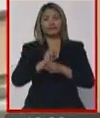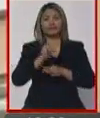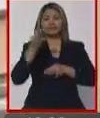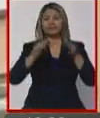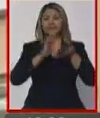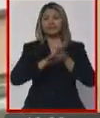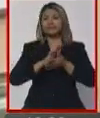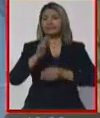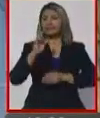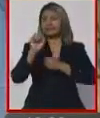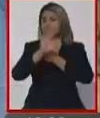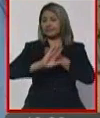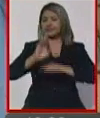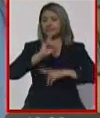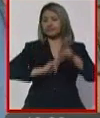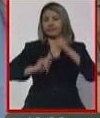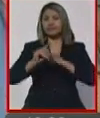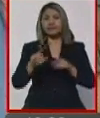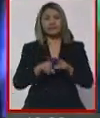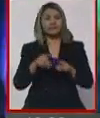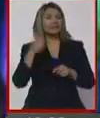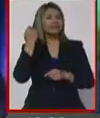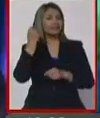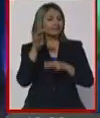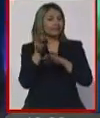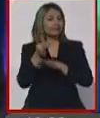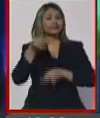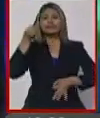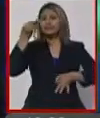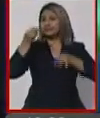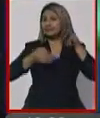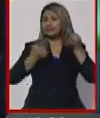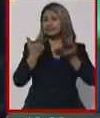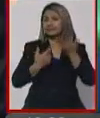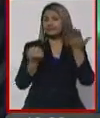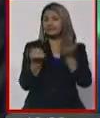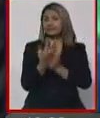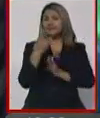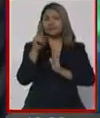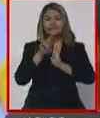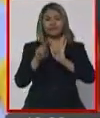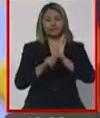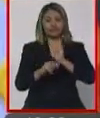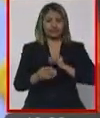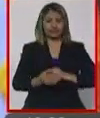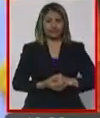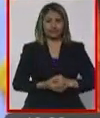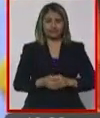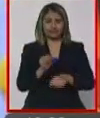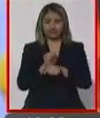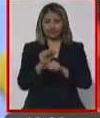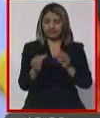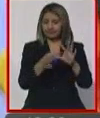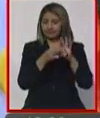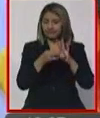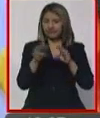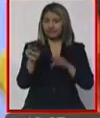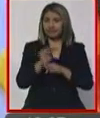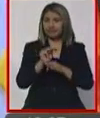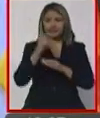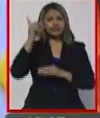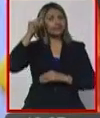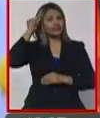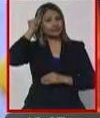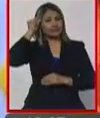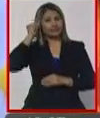Justicia y el Defensor del Pueblo, afirmó el mandatario, al hacer conocer su decisión sobre esta nueva normativa. Un trabajo conjunto entre el Ministerio de